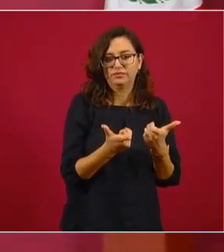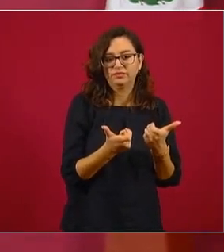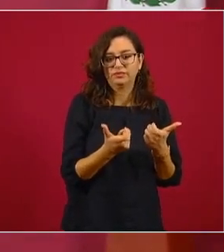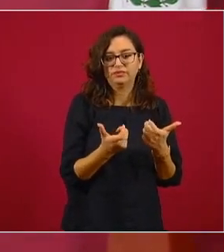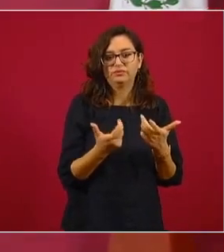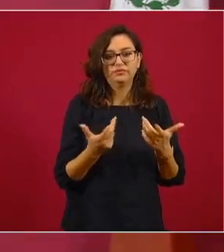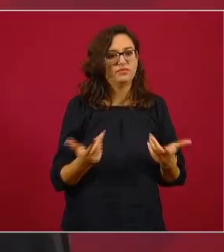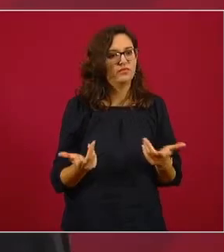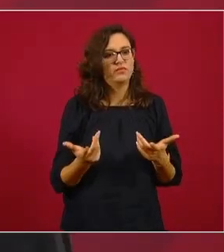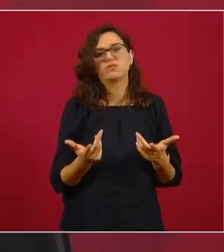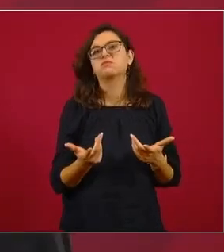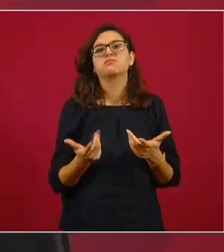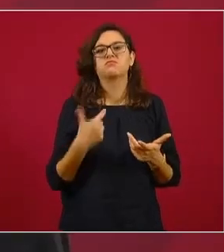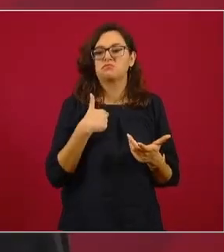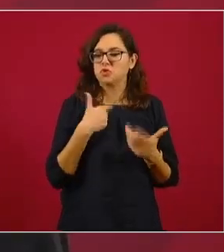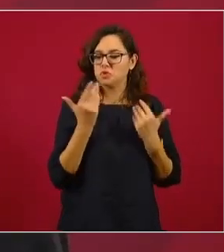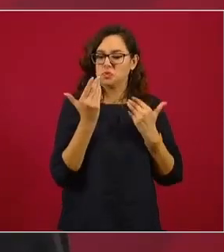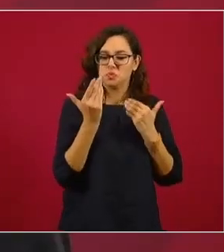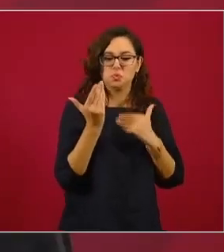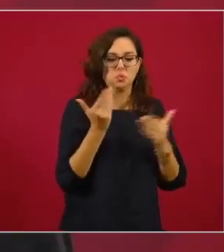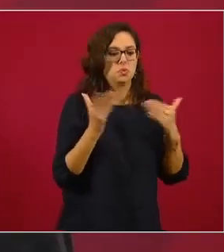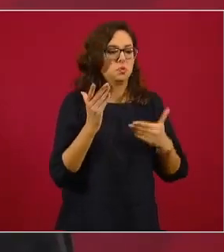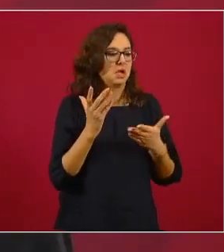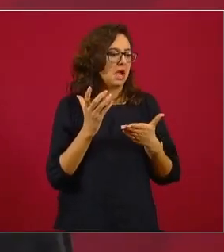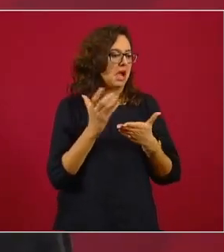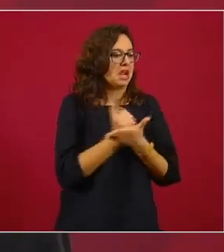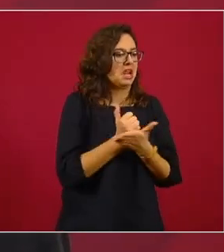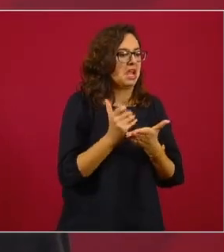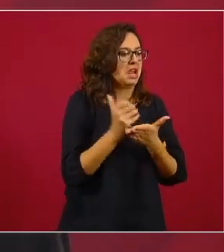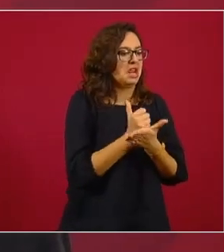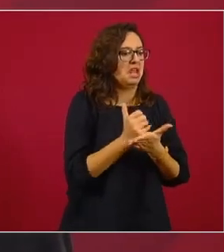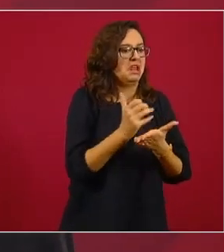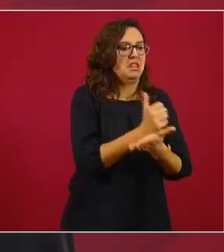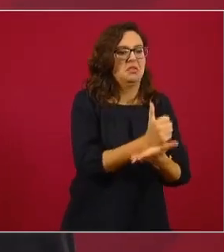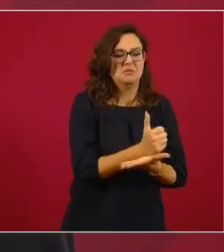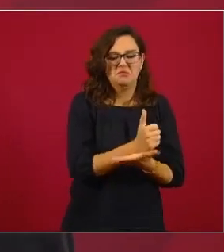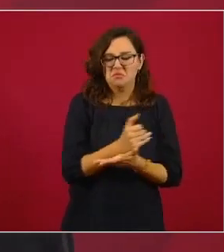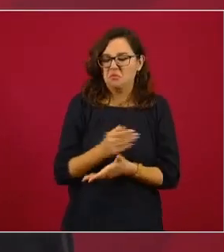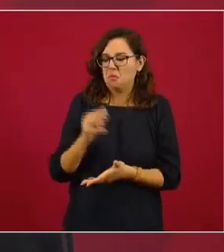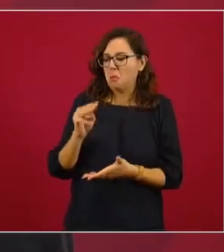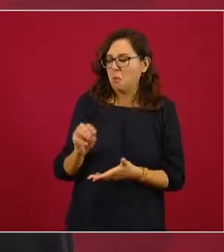el triunfar a toda costa, sin escrúpulos morales de ninguna índole.